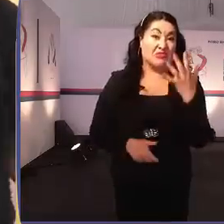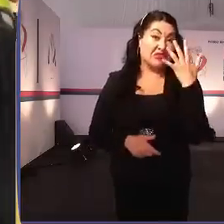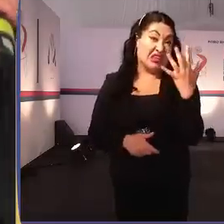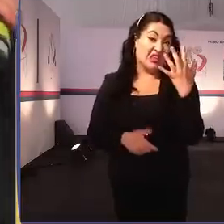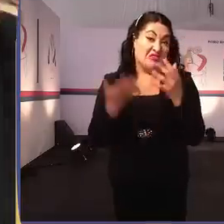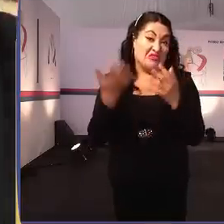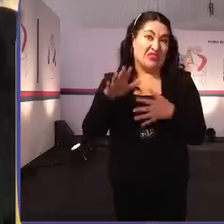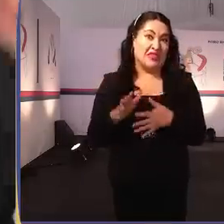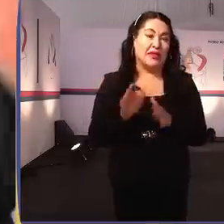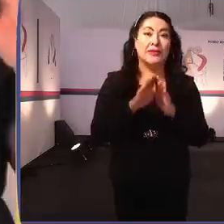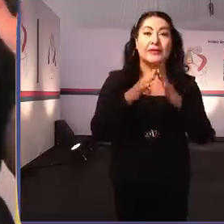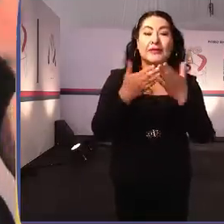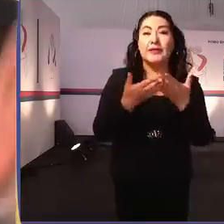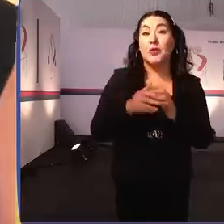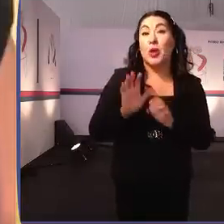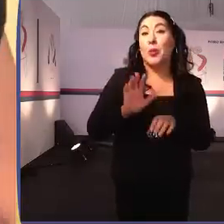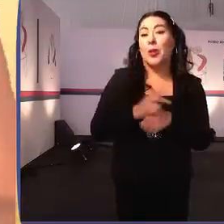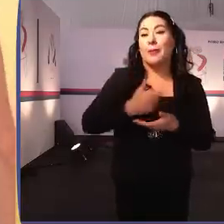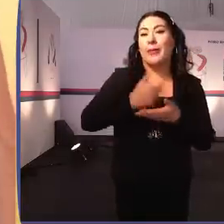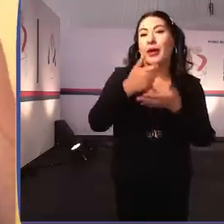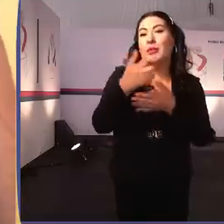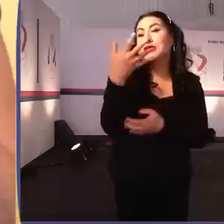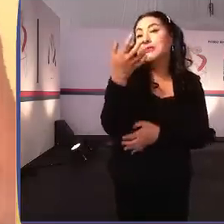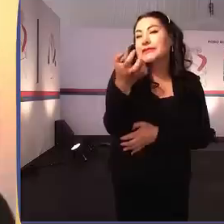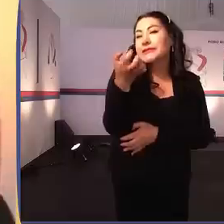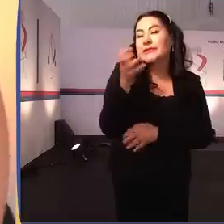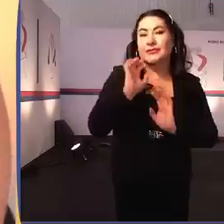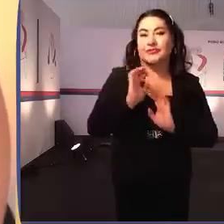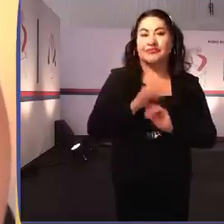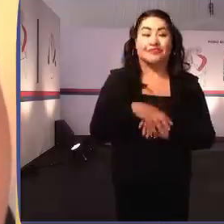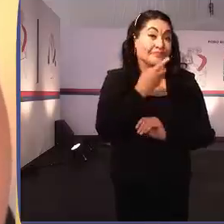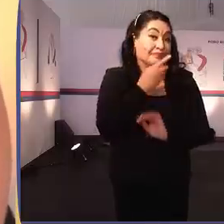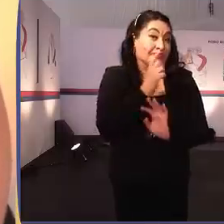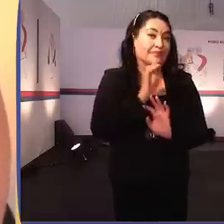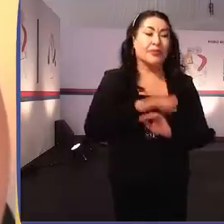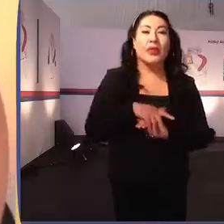costamos según 5 pesos, según.